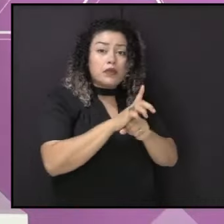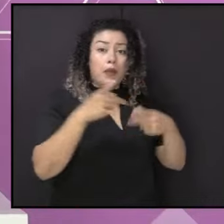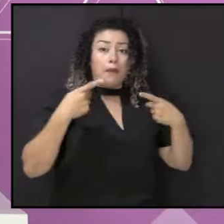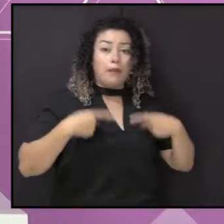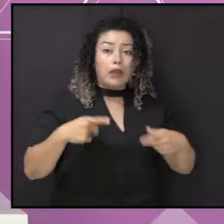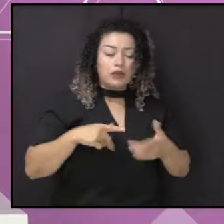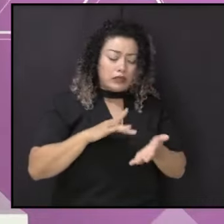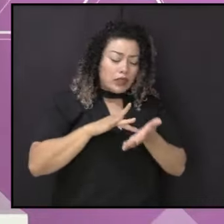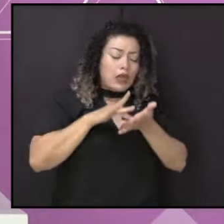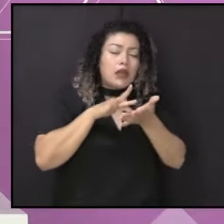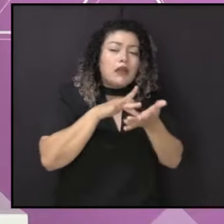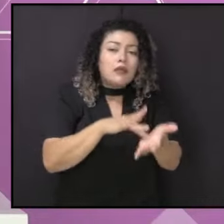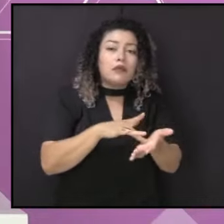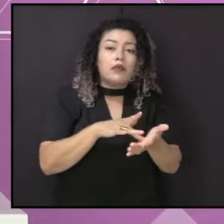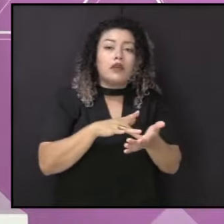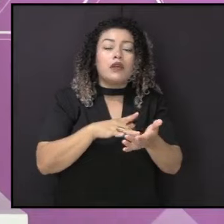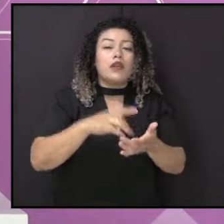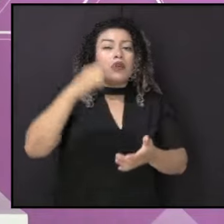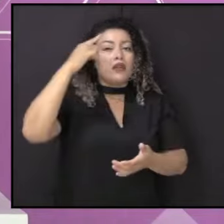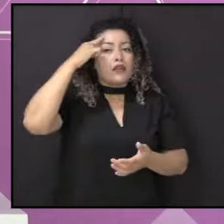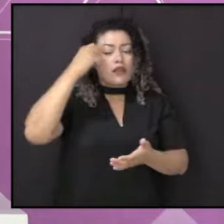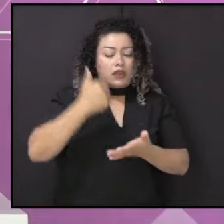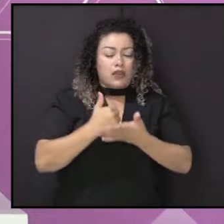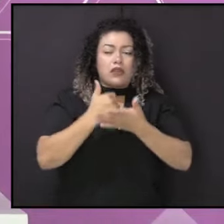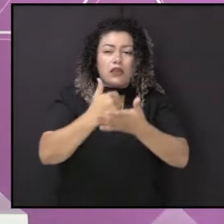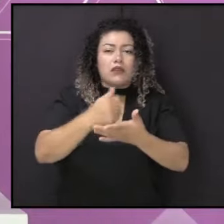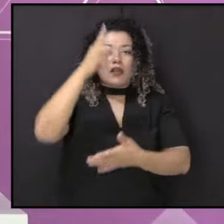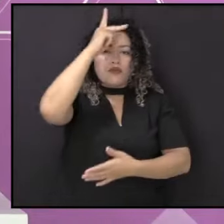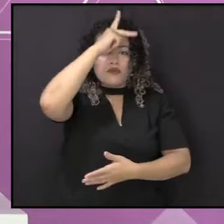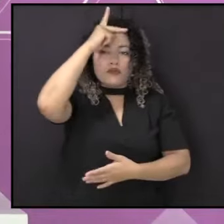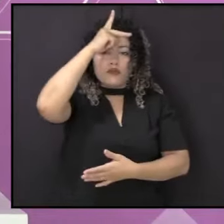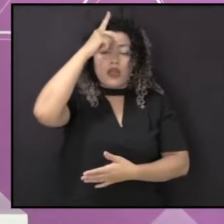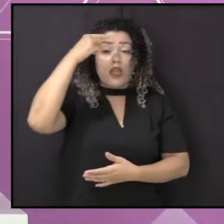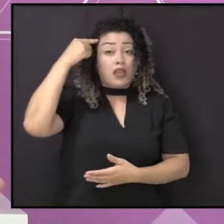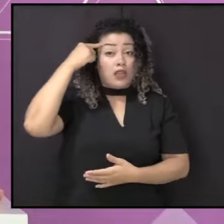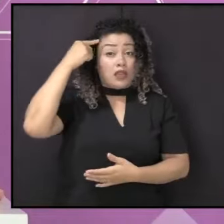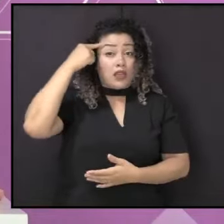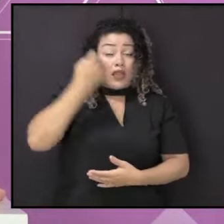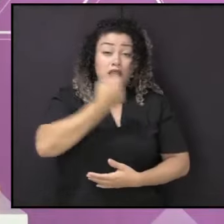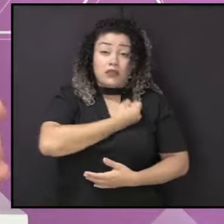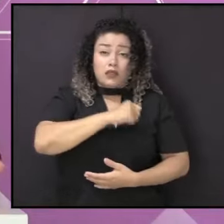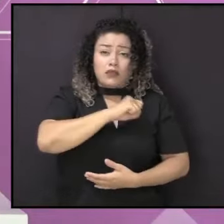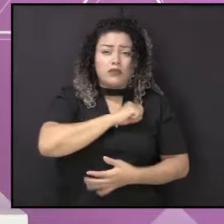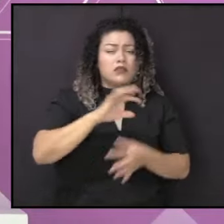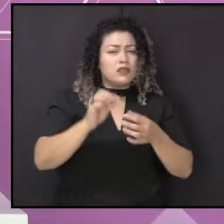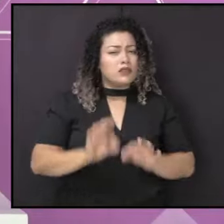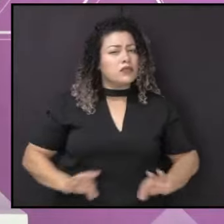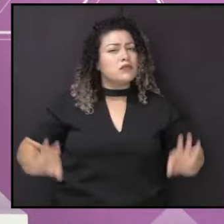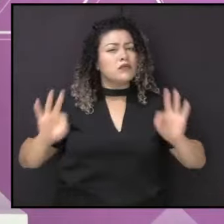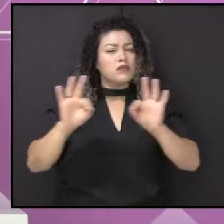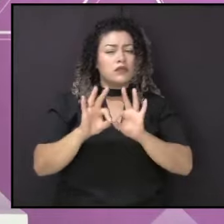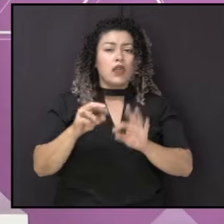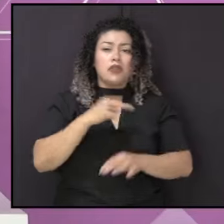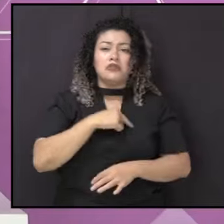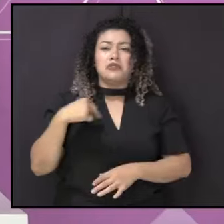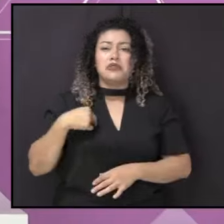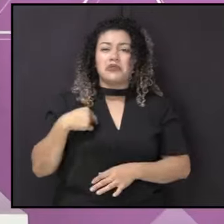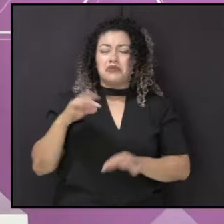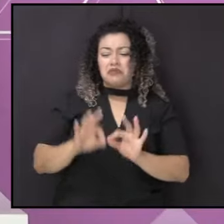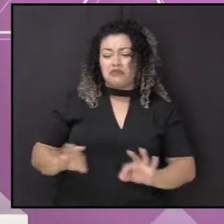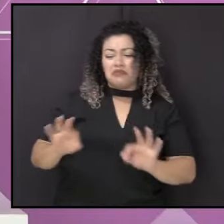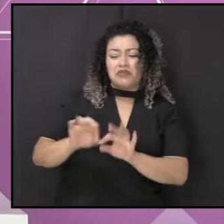como principalmente el psicológico. La salud mental es un tema que se ha descuidado mucho y que casi nadie le quiere dar importancia. Sin